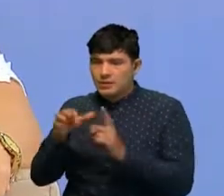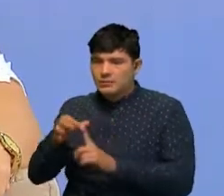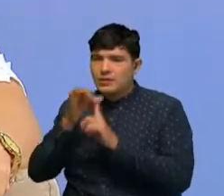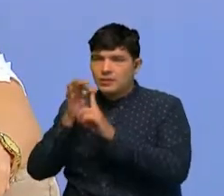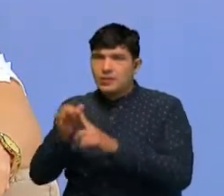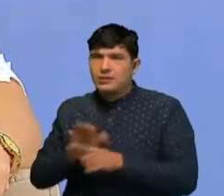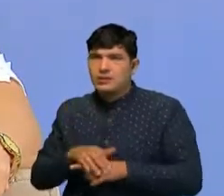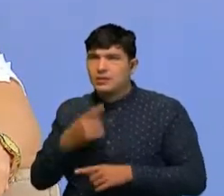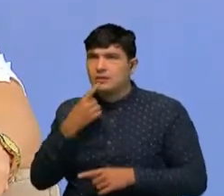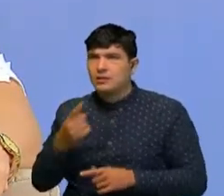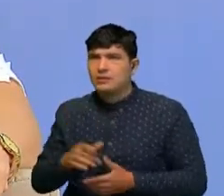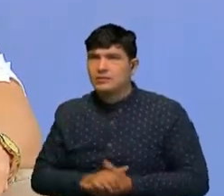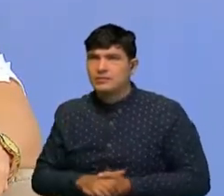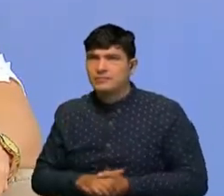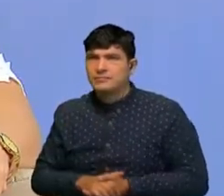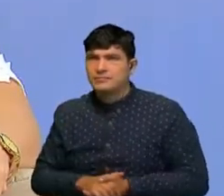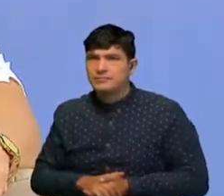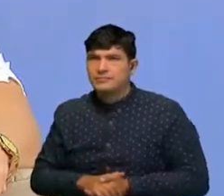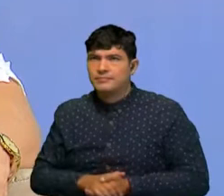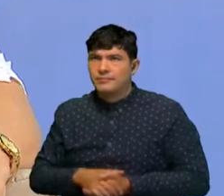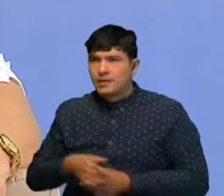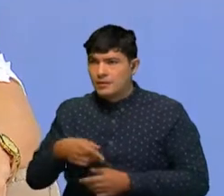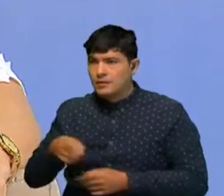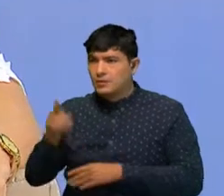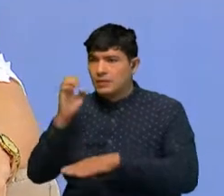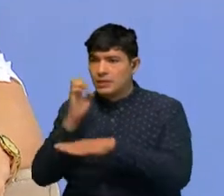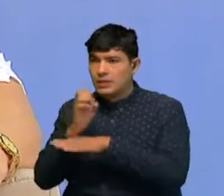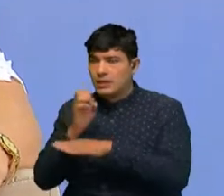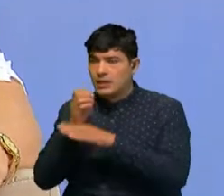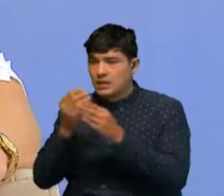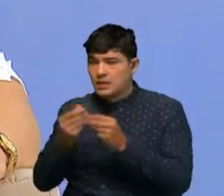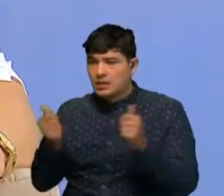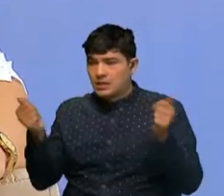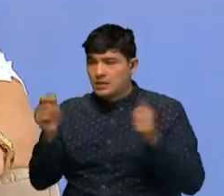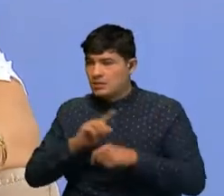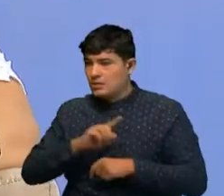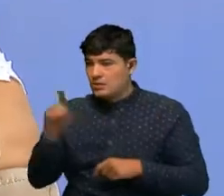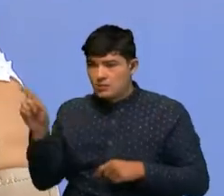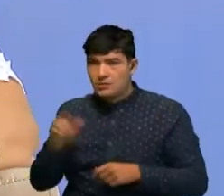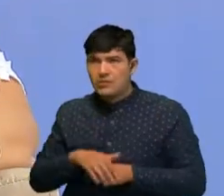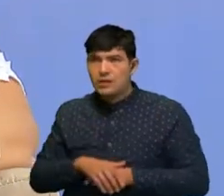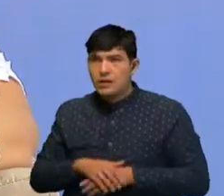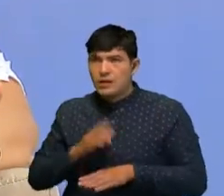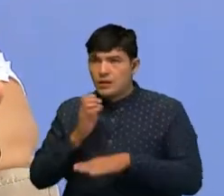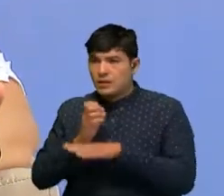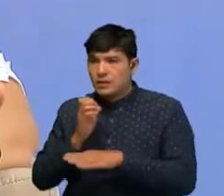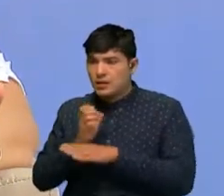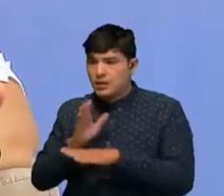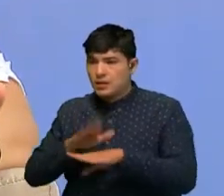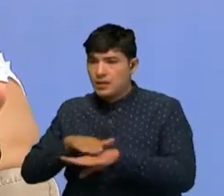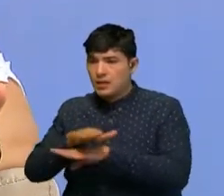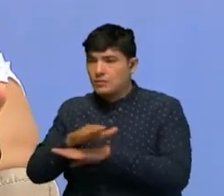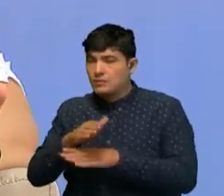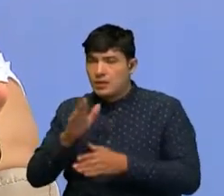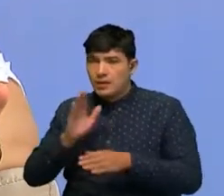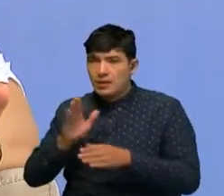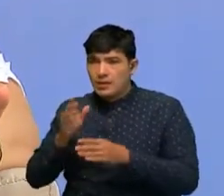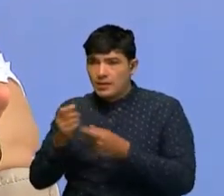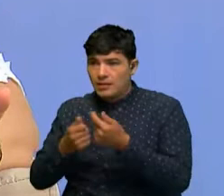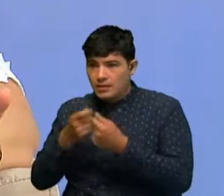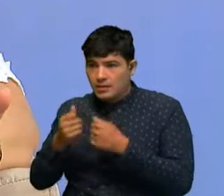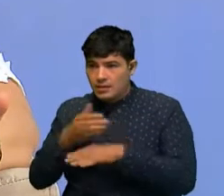hecho que la entidad haya desaparecido, ella, para no producir efectos jurídicos a nivel